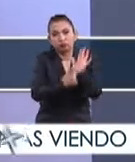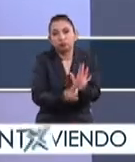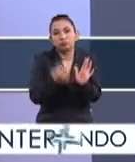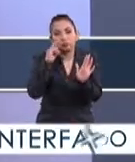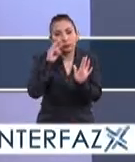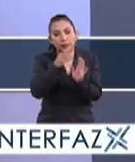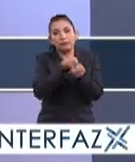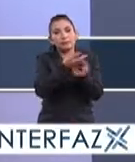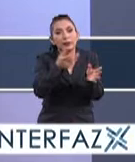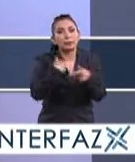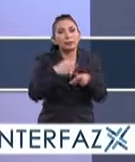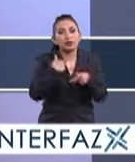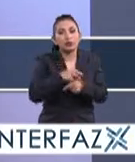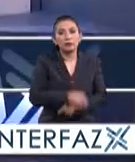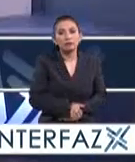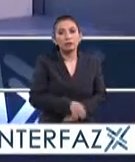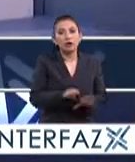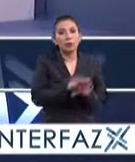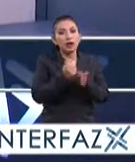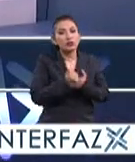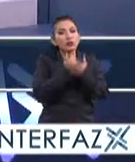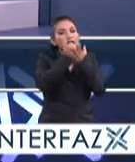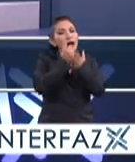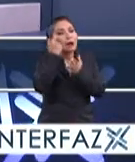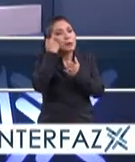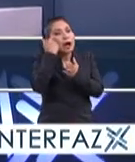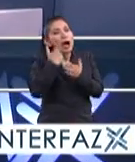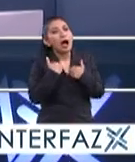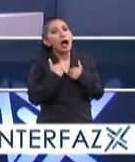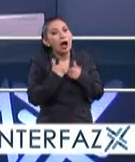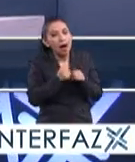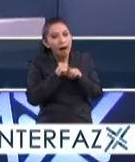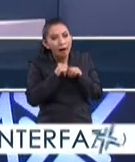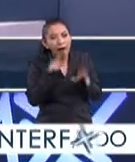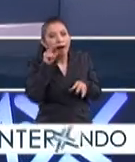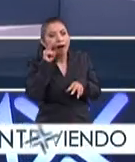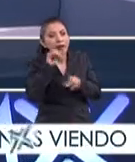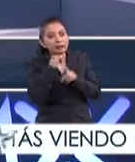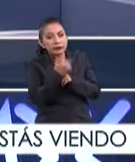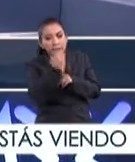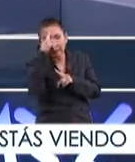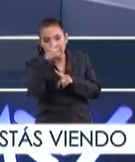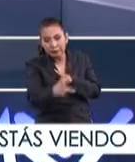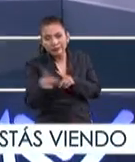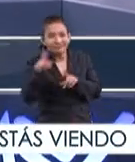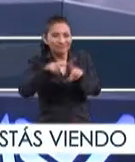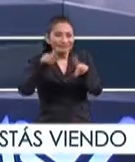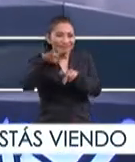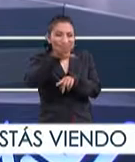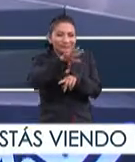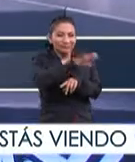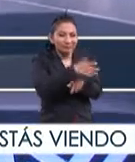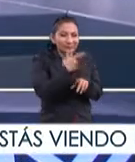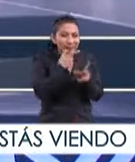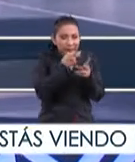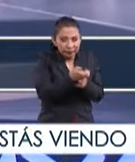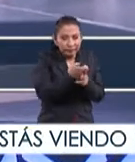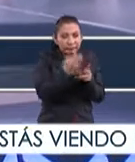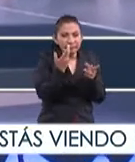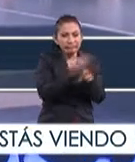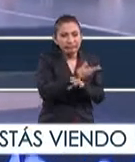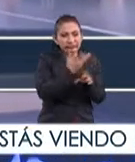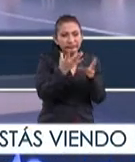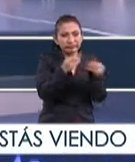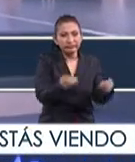producto que se comparte con el resto de la sociedad, cómo nos ayuda a entender la situación de México en diferentes ámbitos a partir de estos